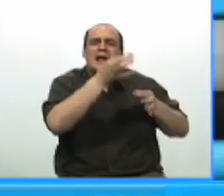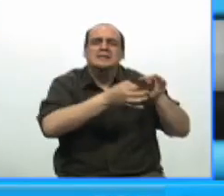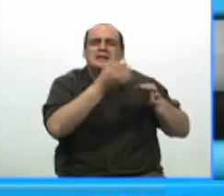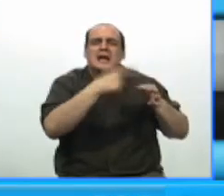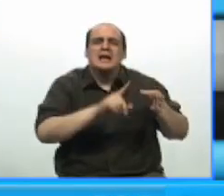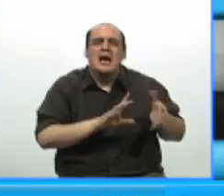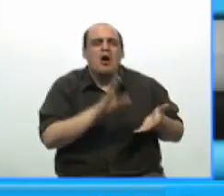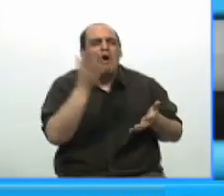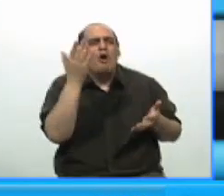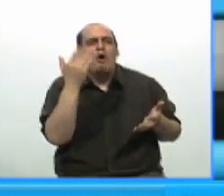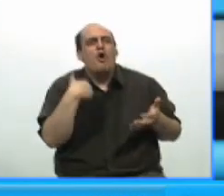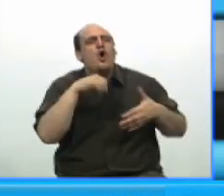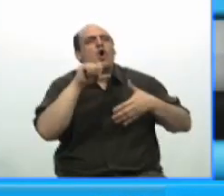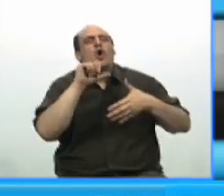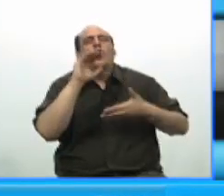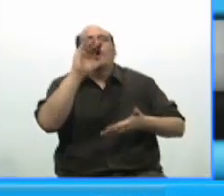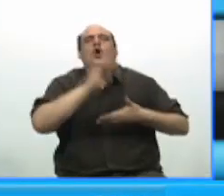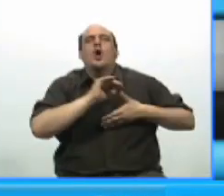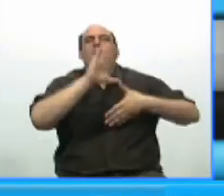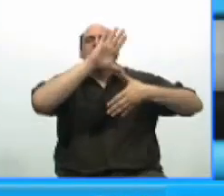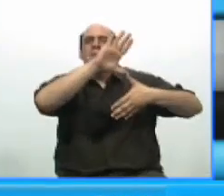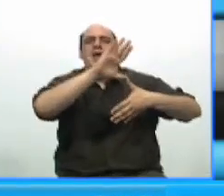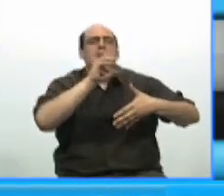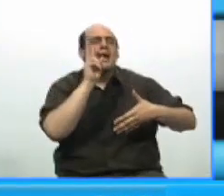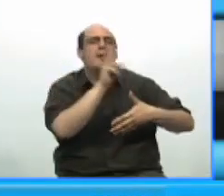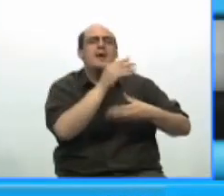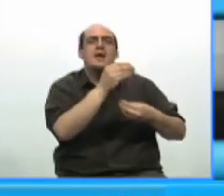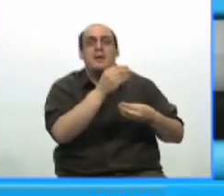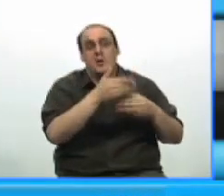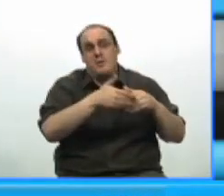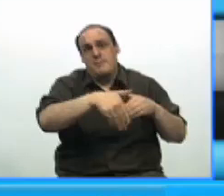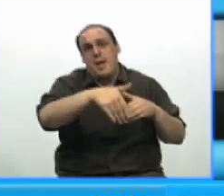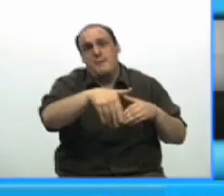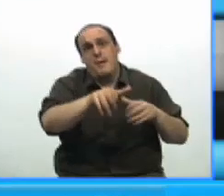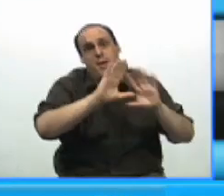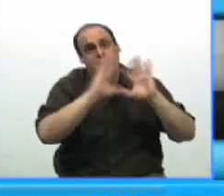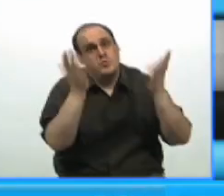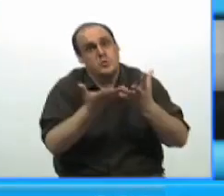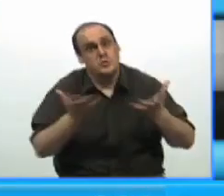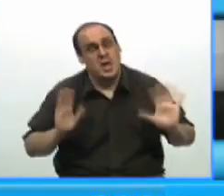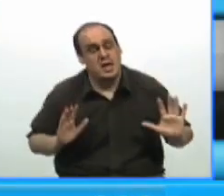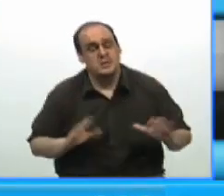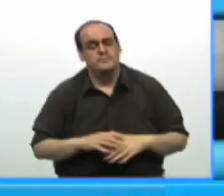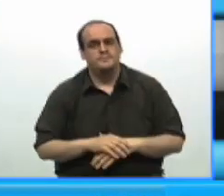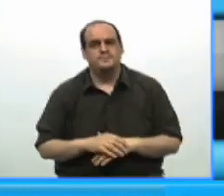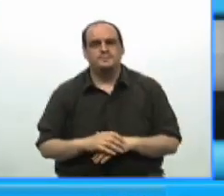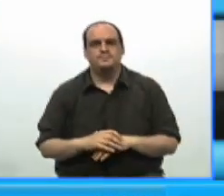la resolución de la Copa América y pensando en lo que ves en el concierto mundial, ¿no? ¿En dónde ves al seleccionado argentino?